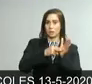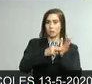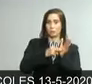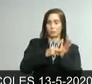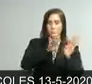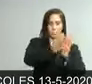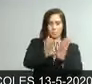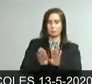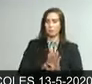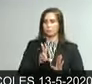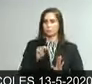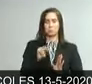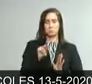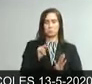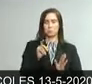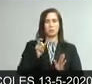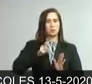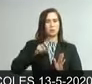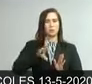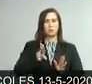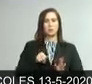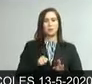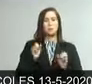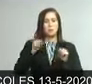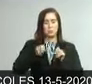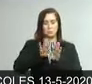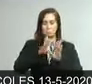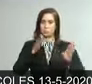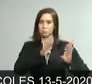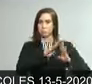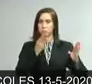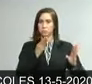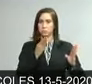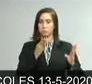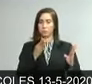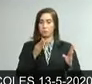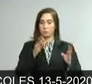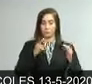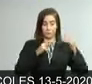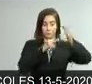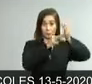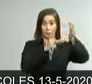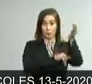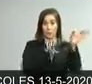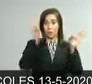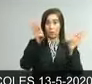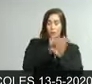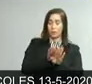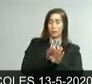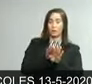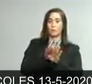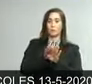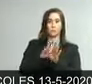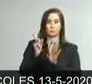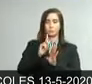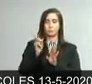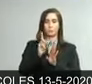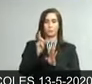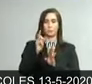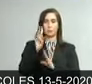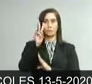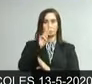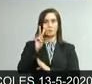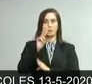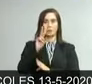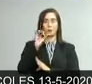una rueda de prensa por tanto no va a haber restricción a la circulación durante el día